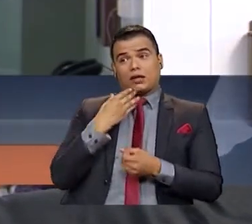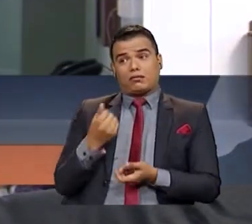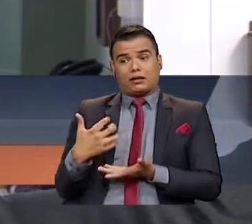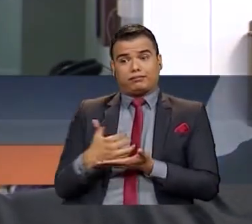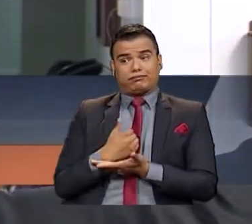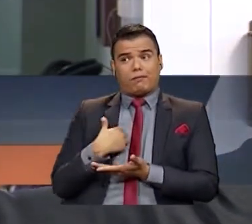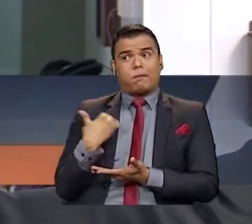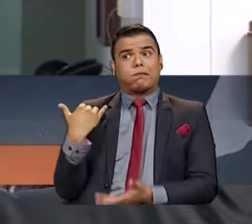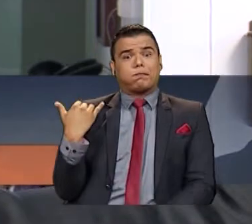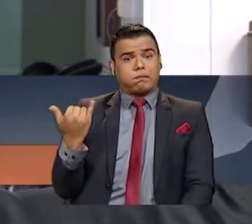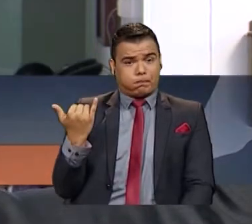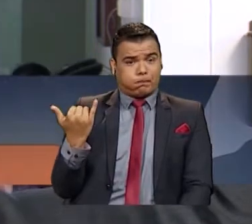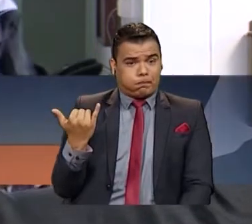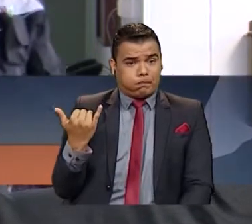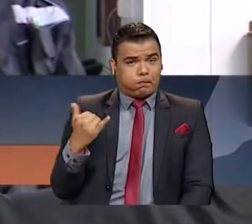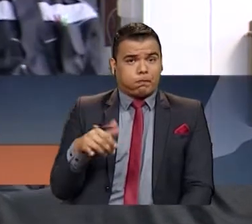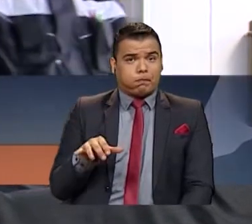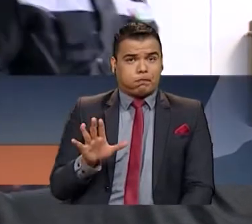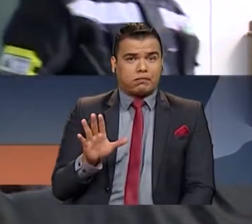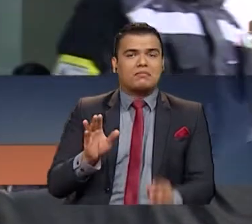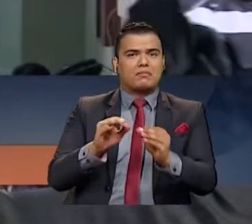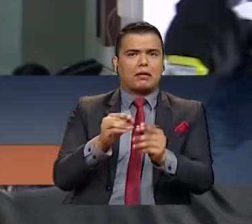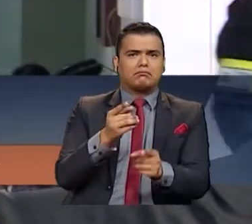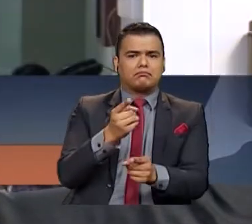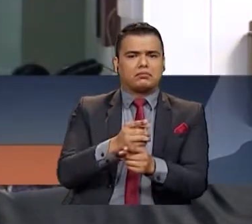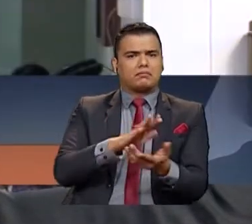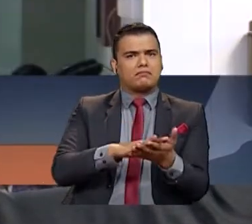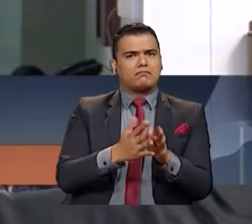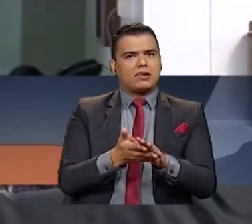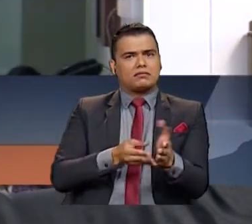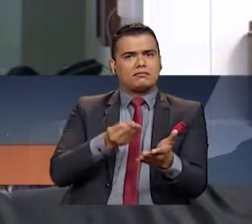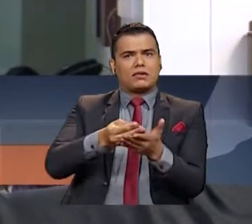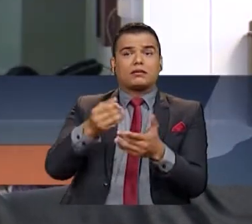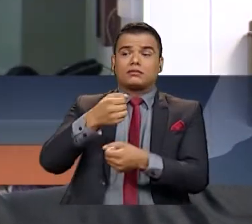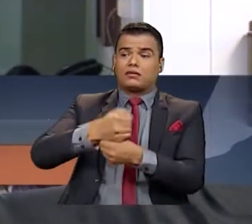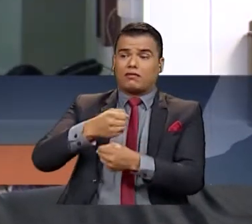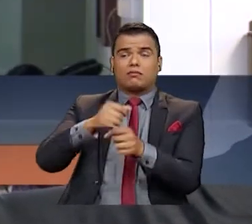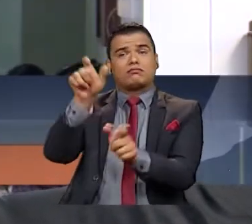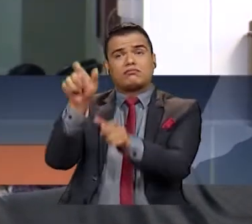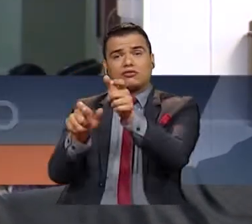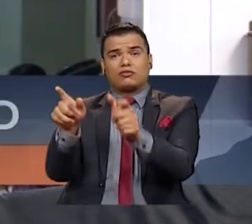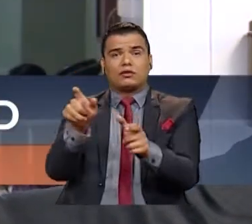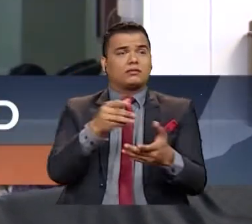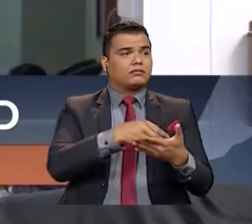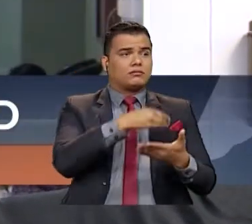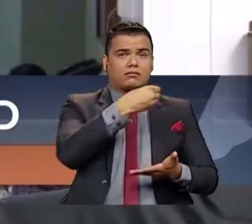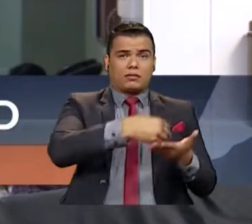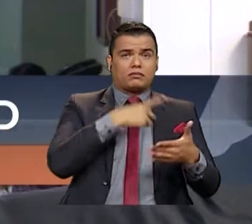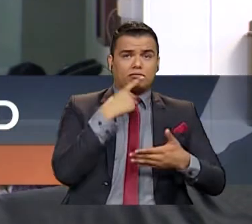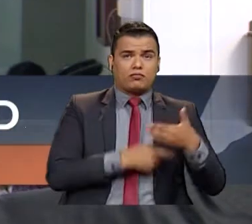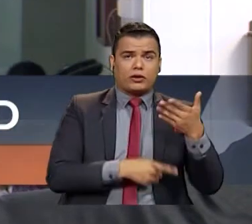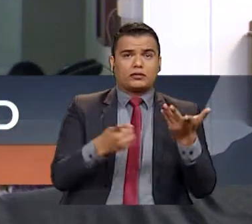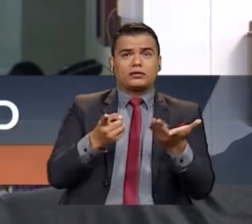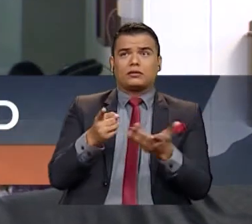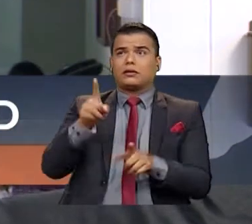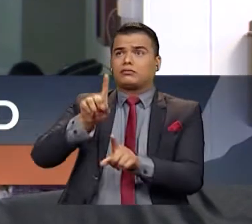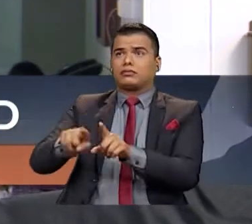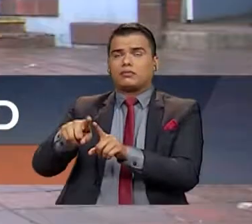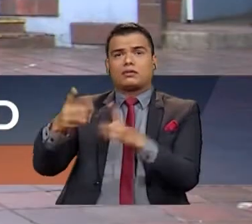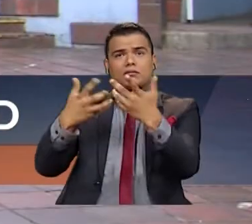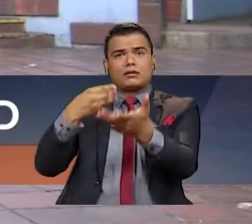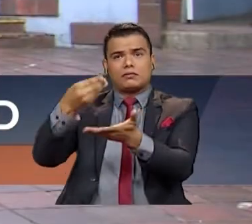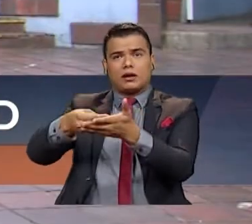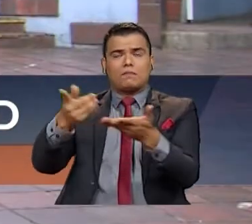momento podemos dar parte de que estamos al día en pago de nómina, en pago de parafiscales, en pago de proveedores, en pago de